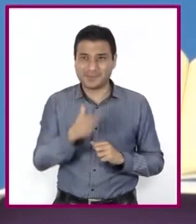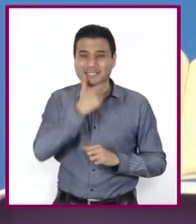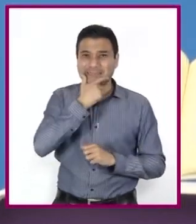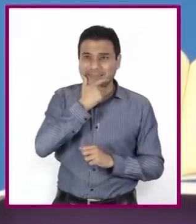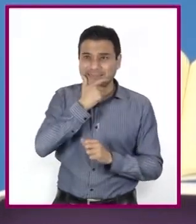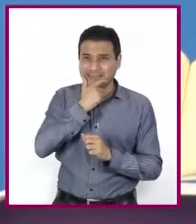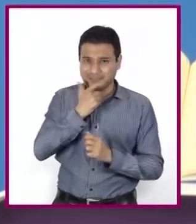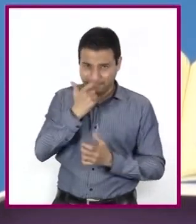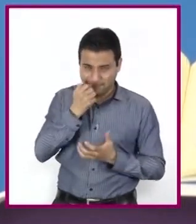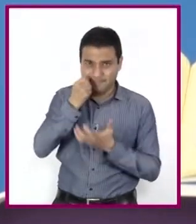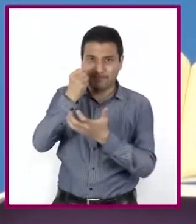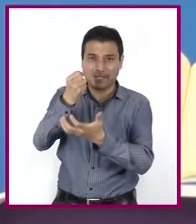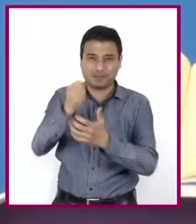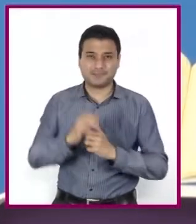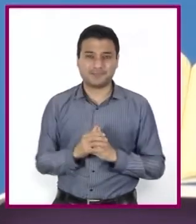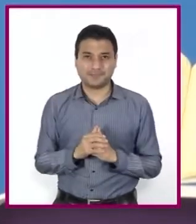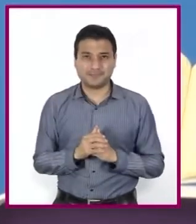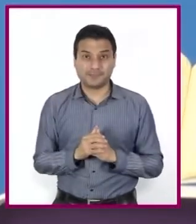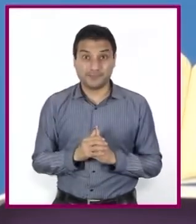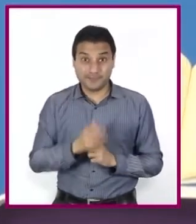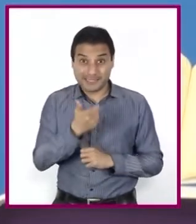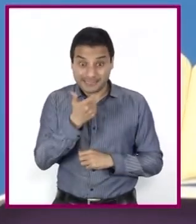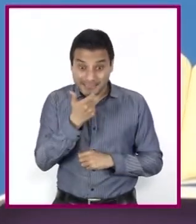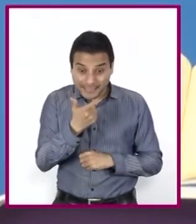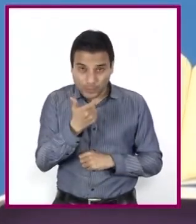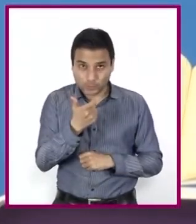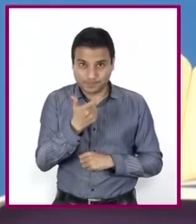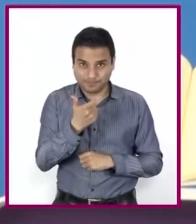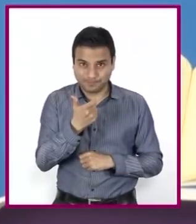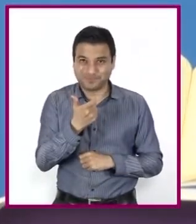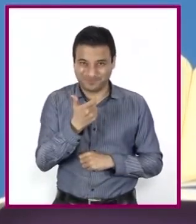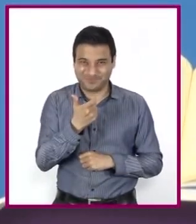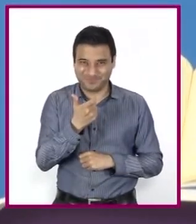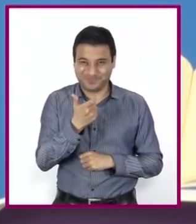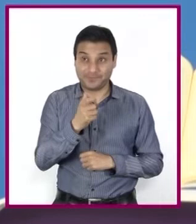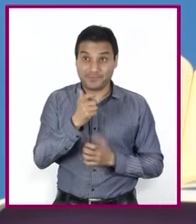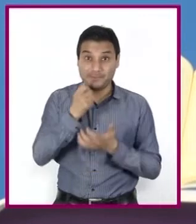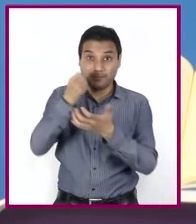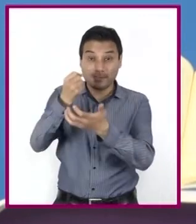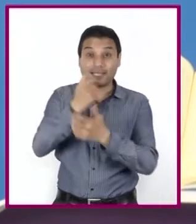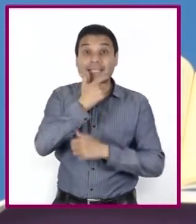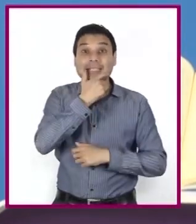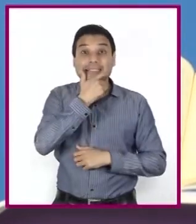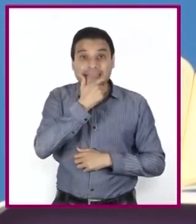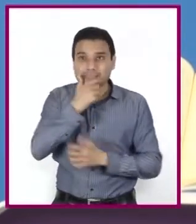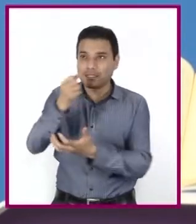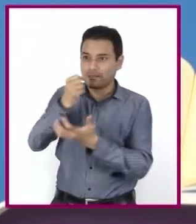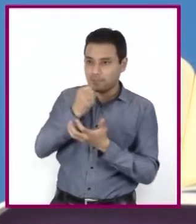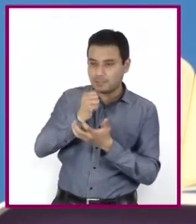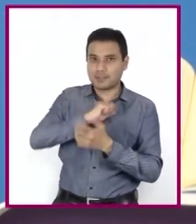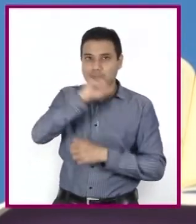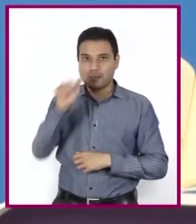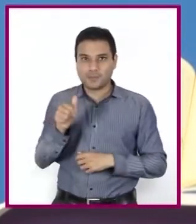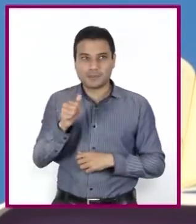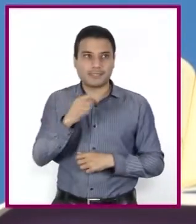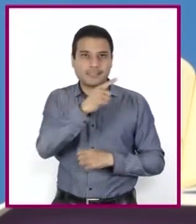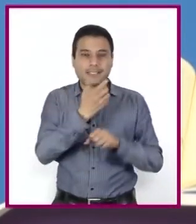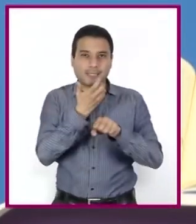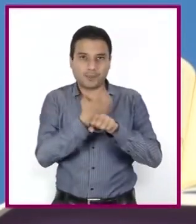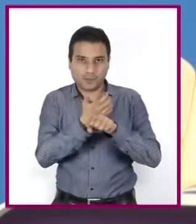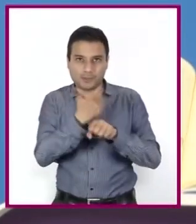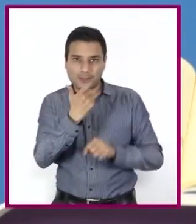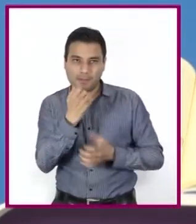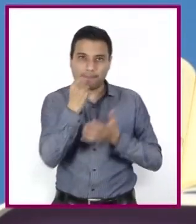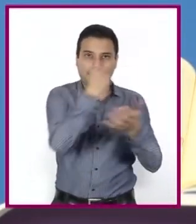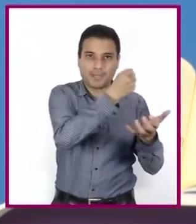Inglaterra. Dinero que, a su vez, utilizaba el gobierno británico para pagar su propia deuda con el mismo país.